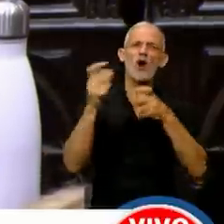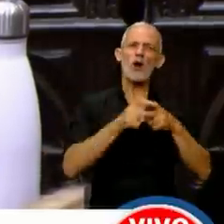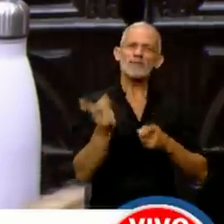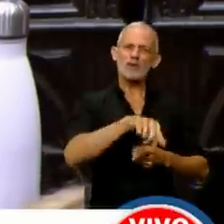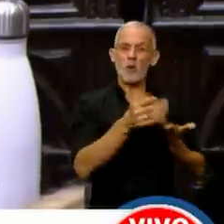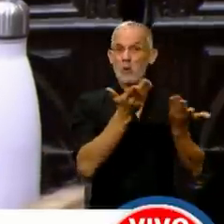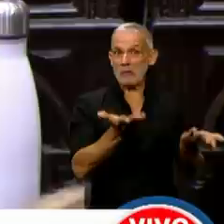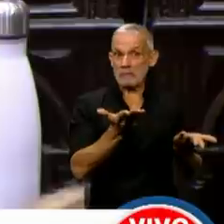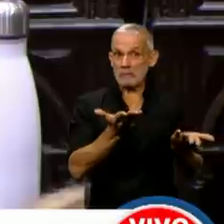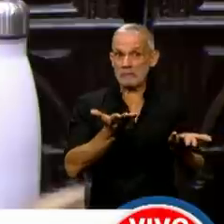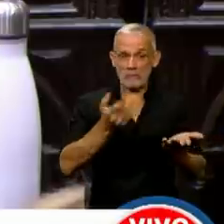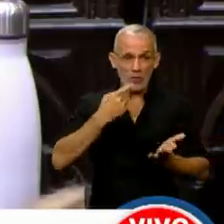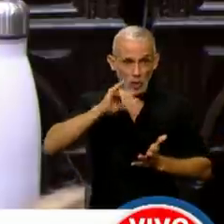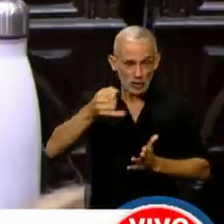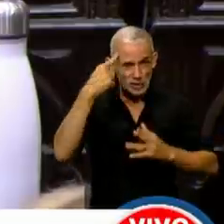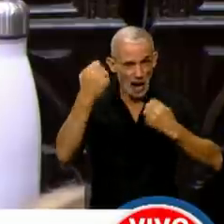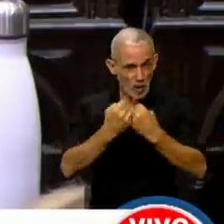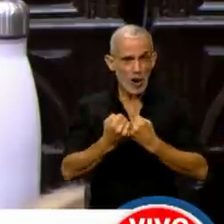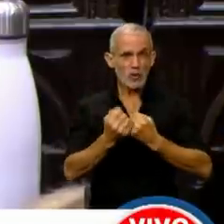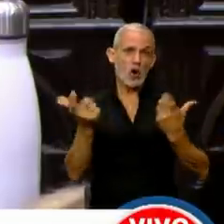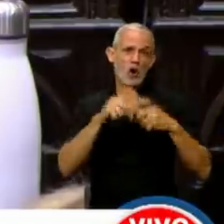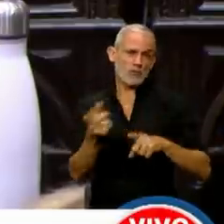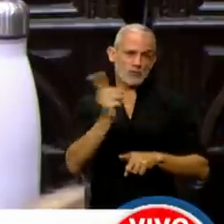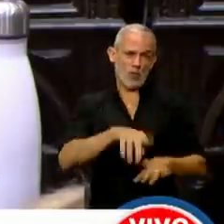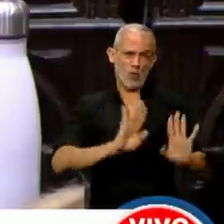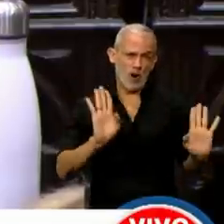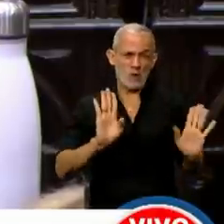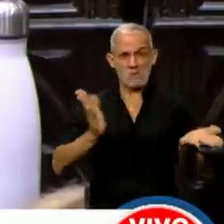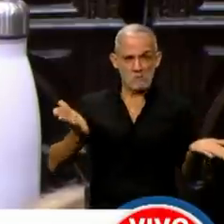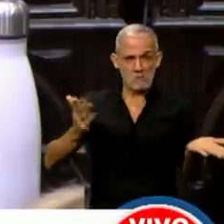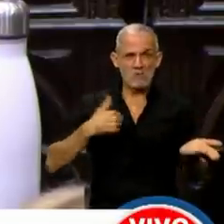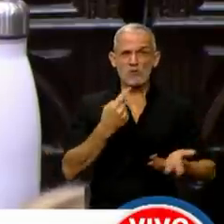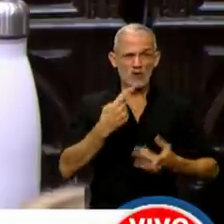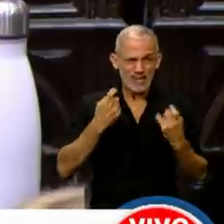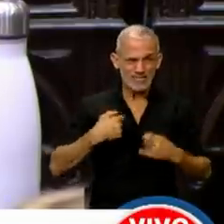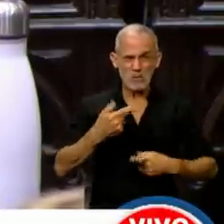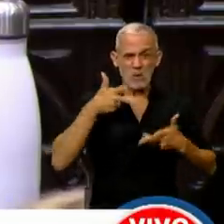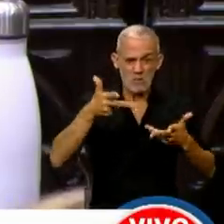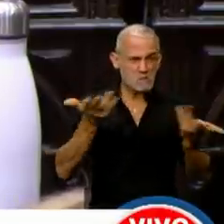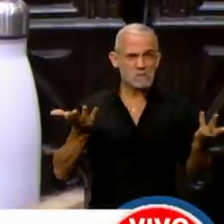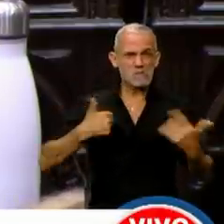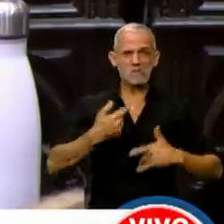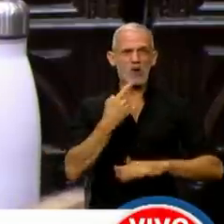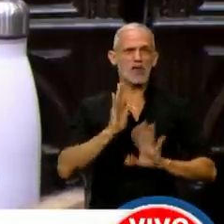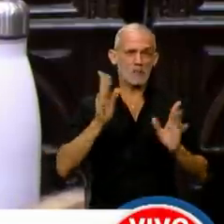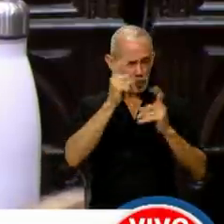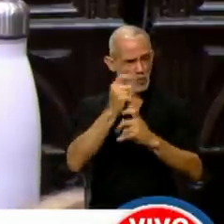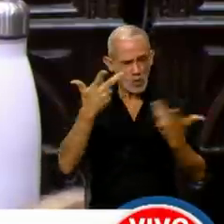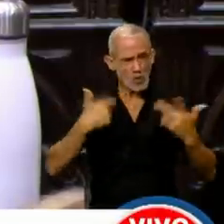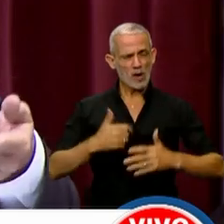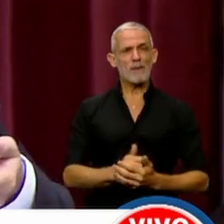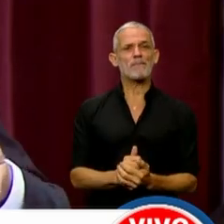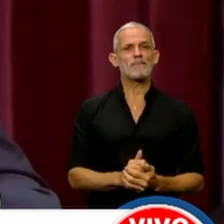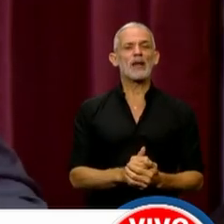de acompañar de acompañar el pase a comisión así que no veo que que agrega así que no tengo ningún problema pero